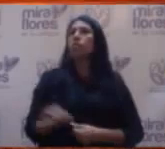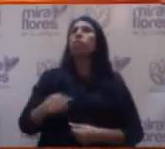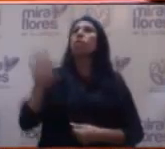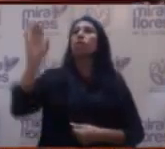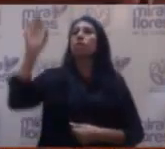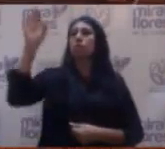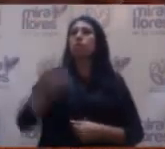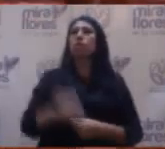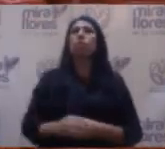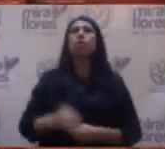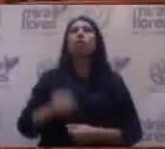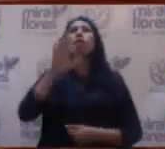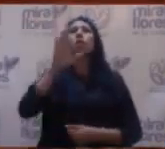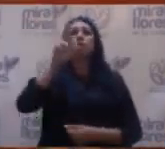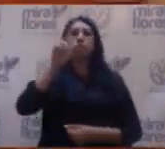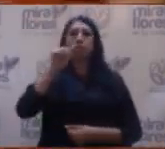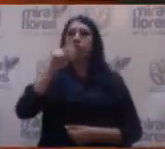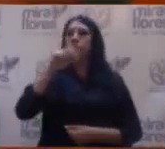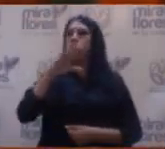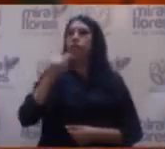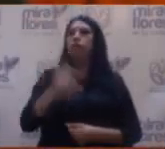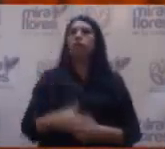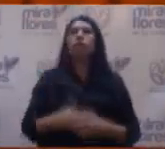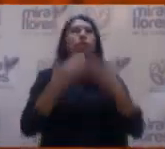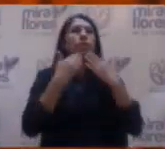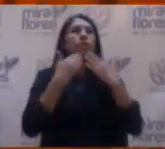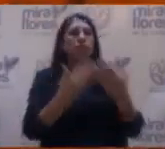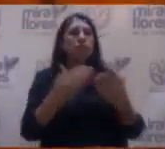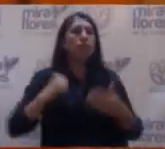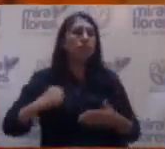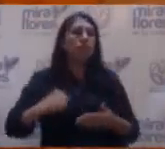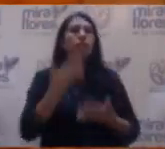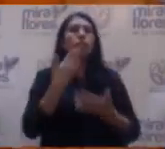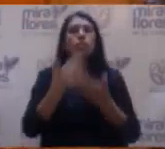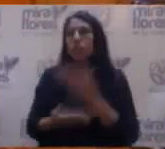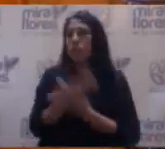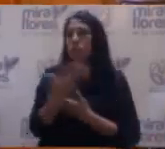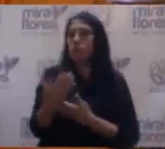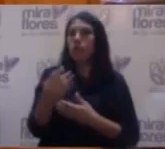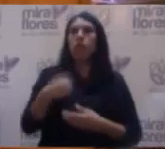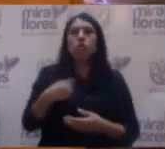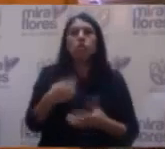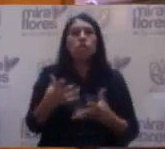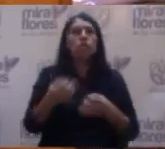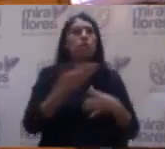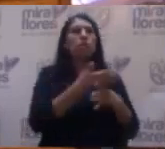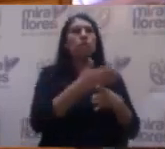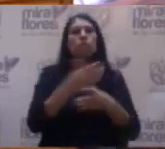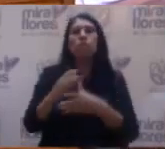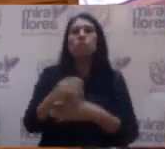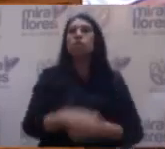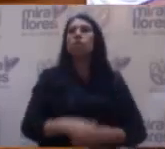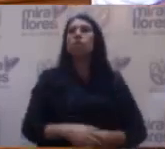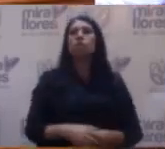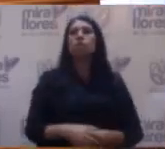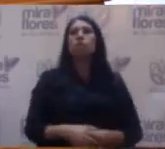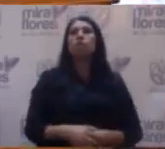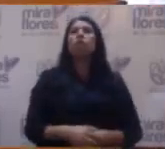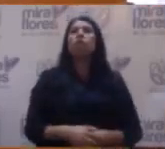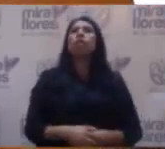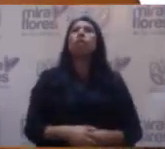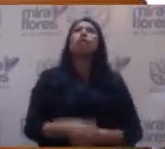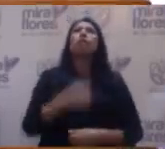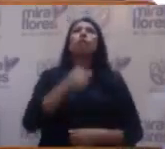palabra a la regidora Franca Rey. Gracias, señor alcalde. Buenos días. Sí, yo quería compartir el reconocimiento que